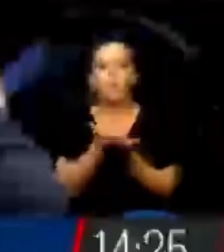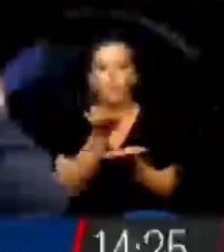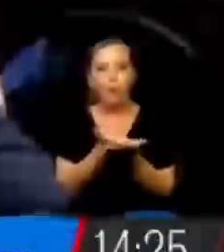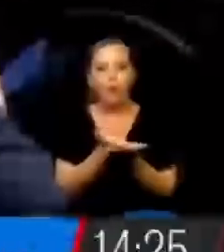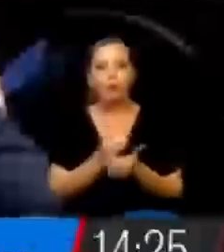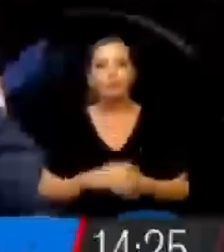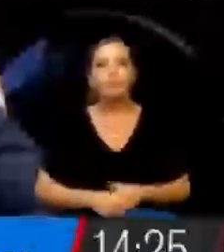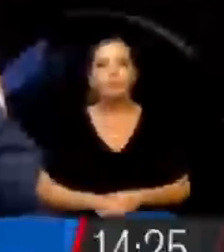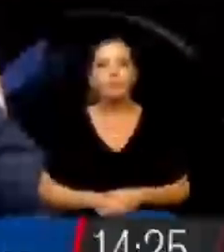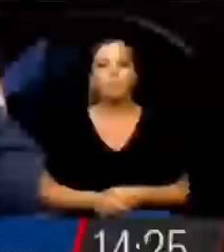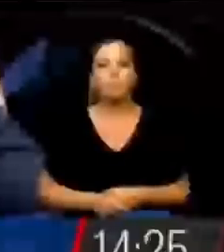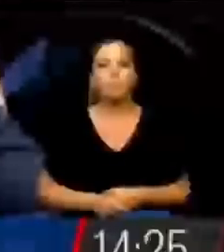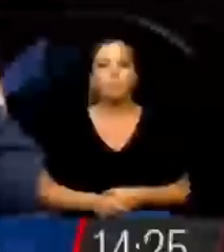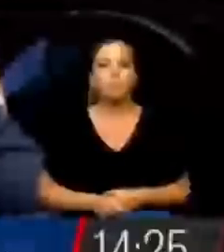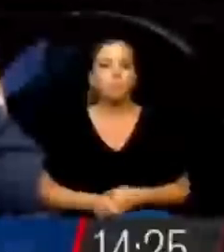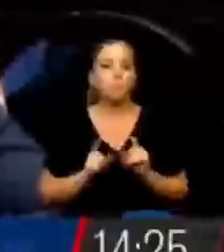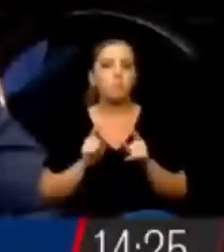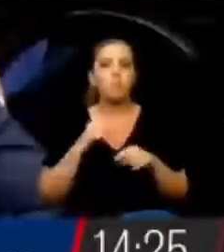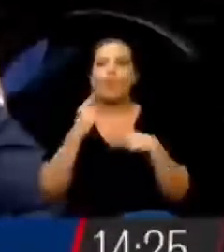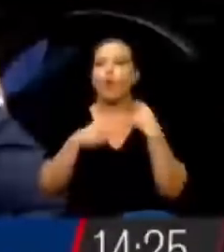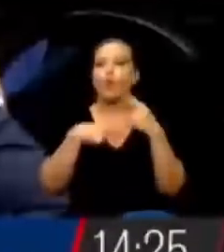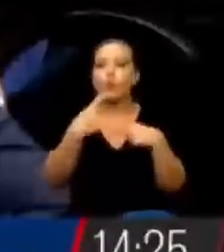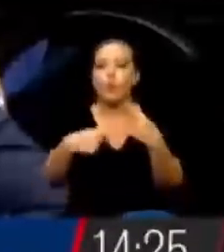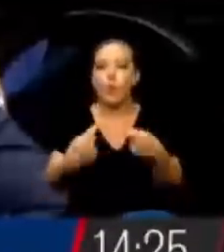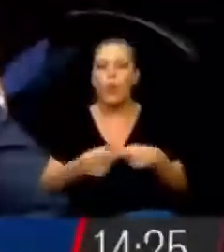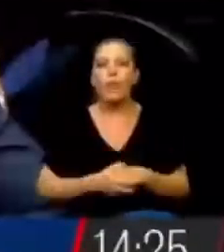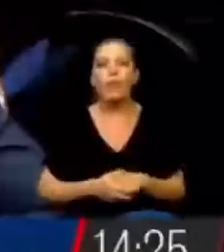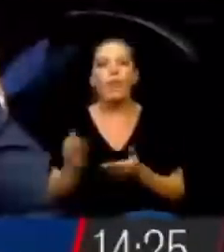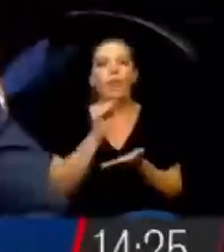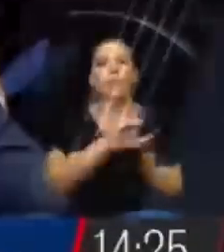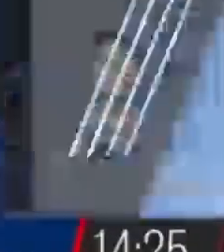poco lo que vos planteás, ¿no? Ojo el tema